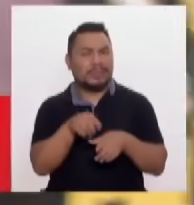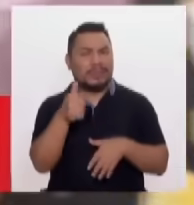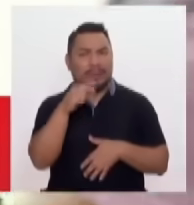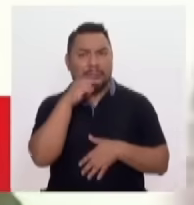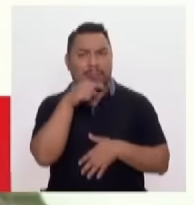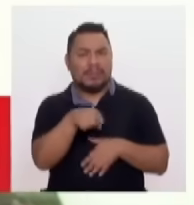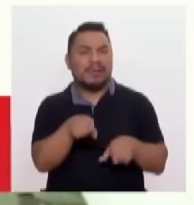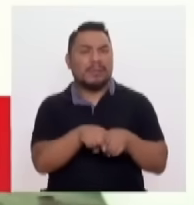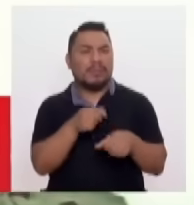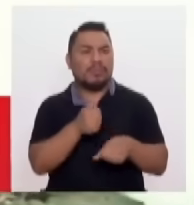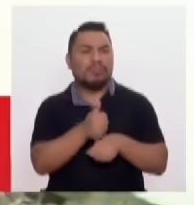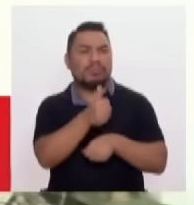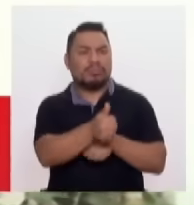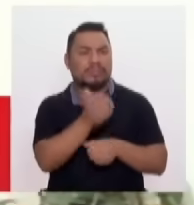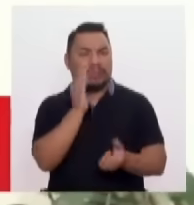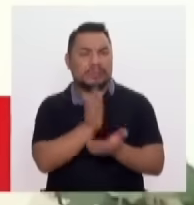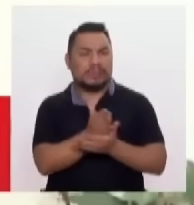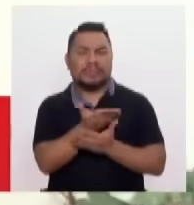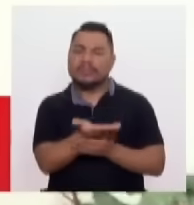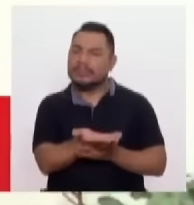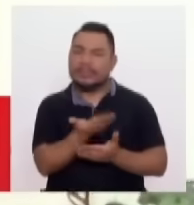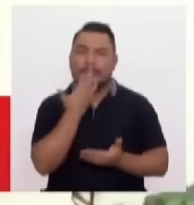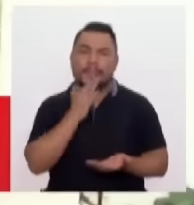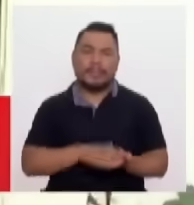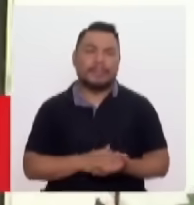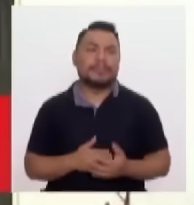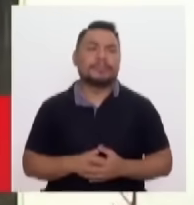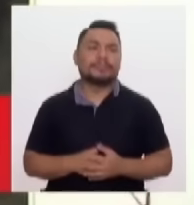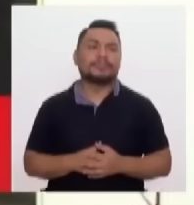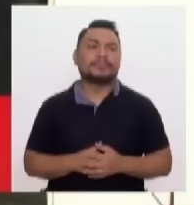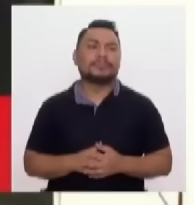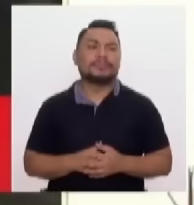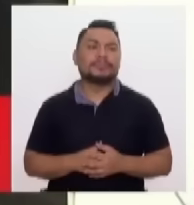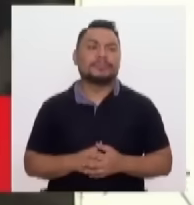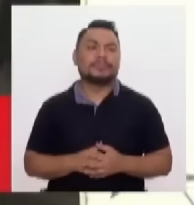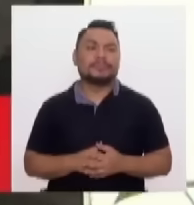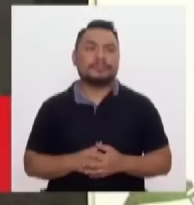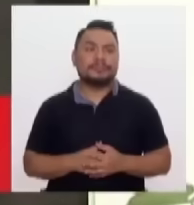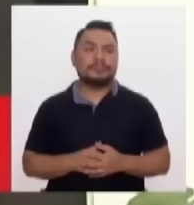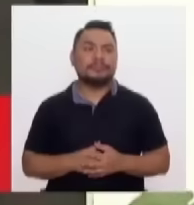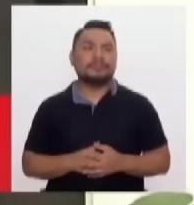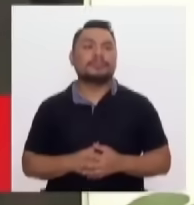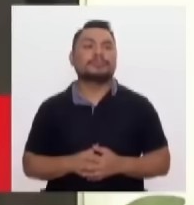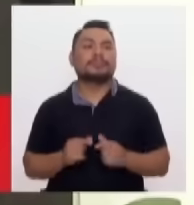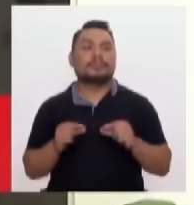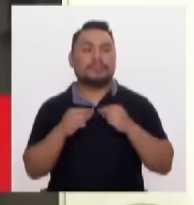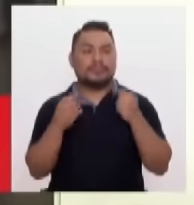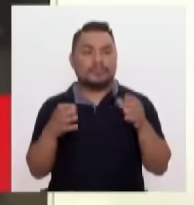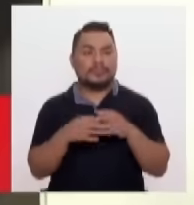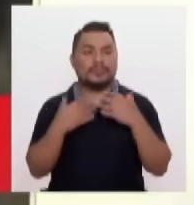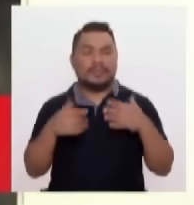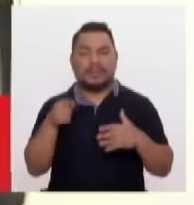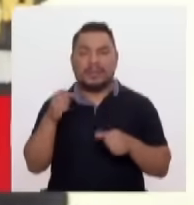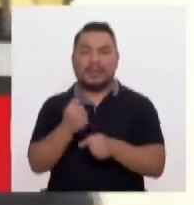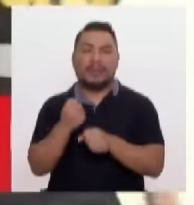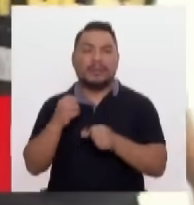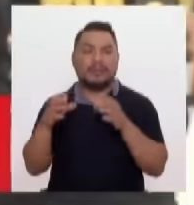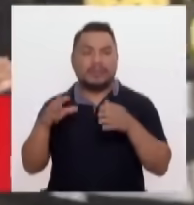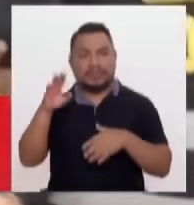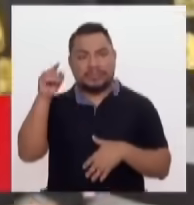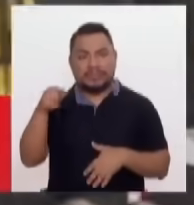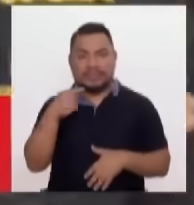mujeres sean partícipes de esta criminalidad. Una modus operandi, como señala la policía, que habría